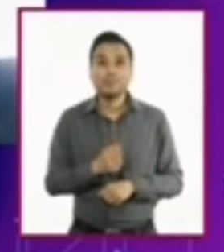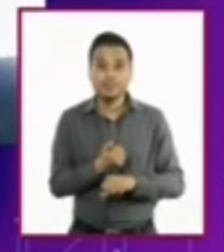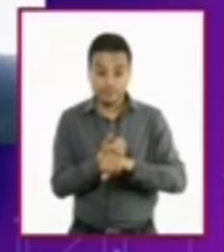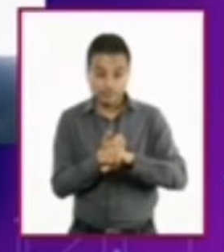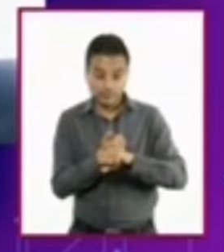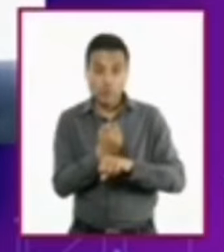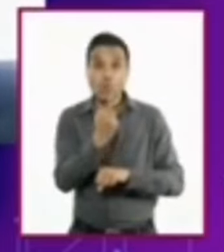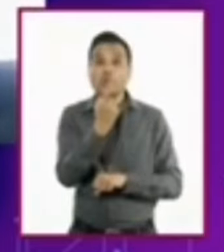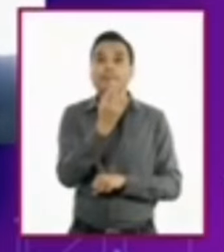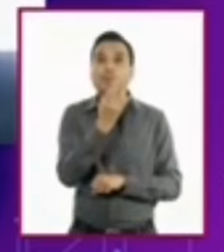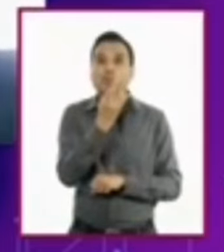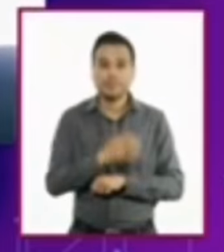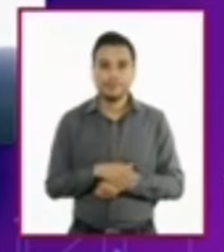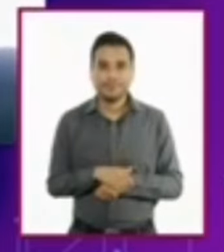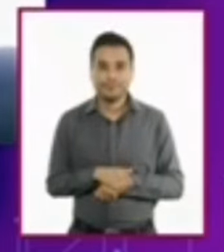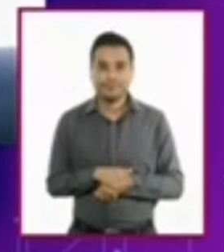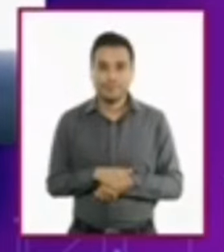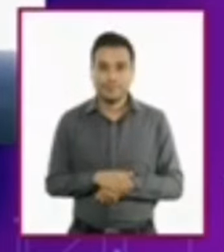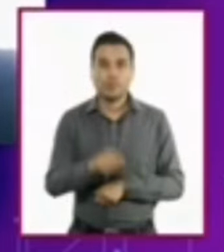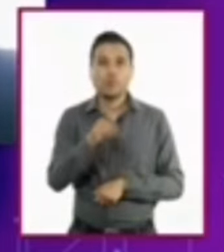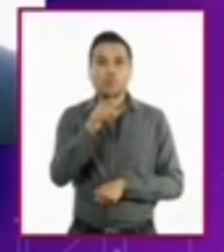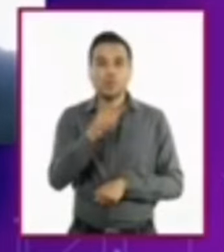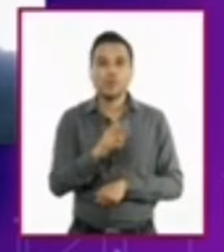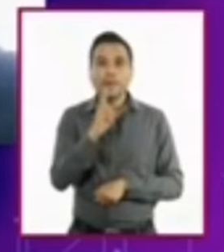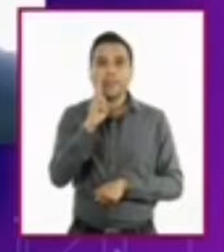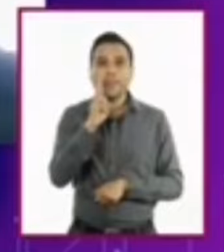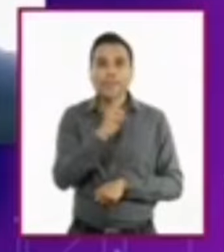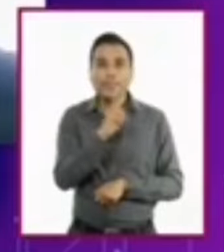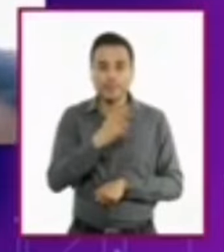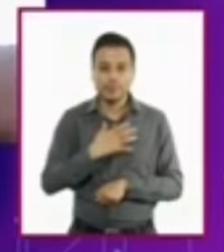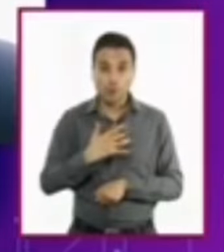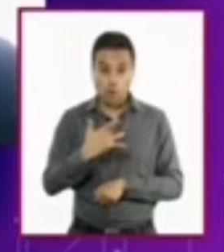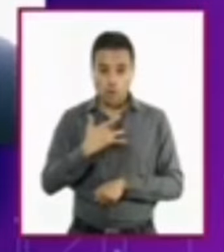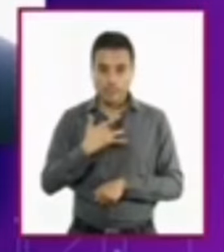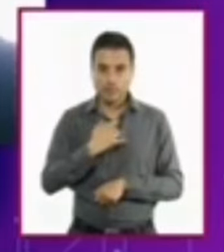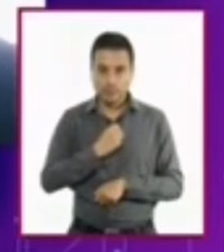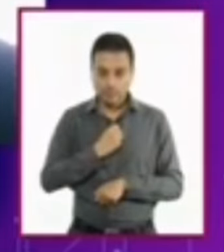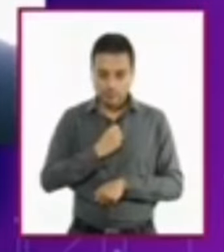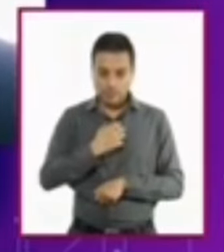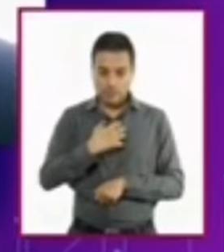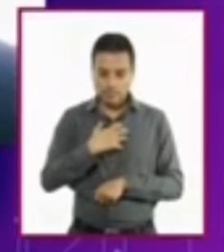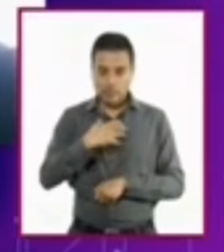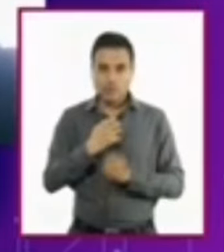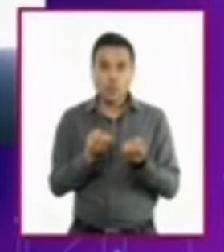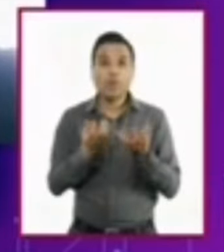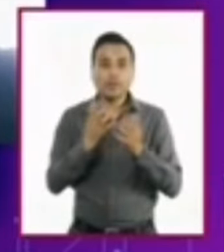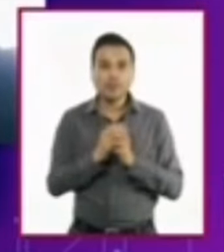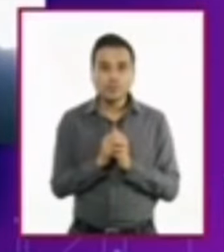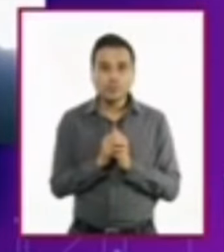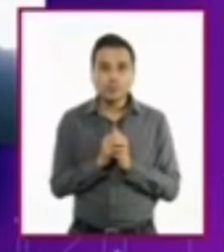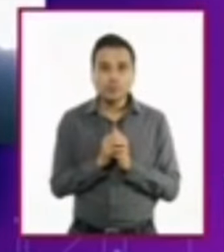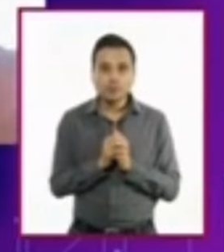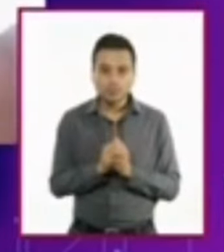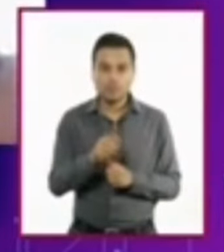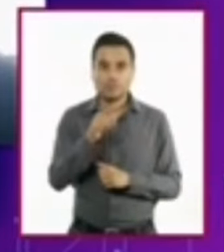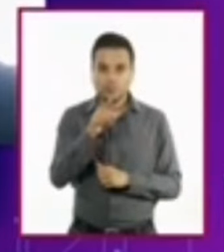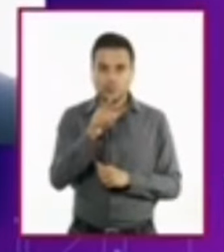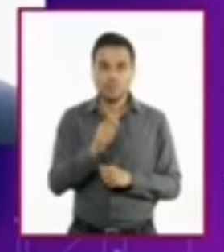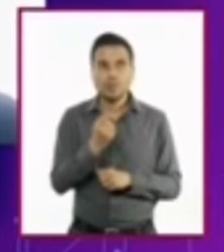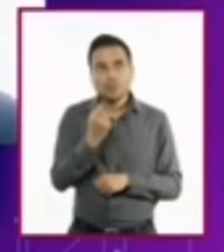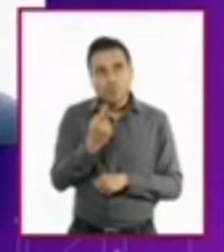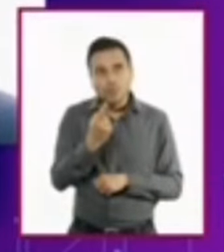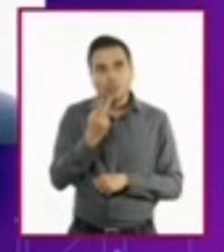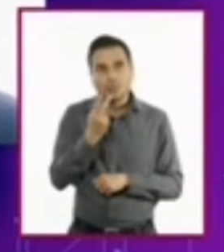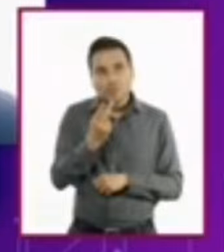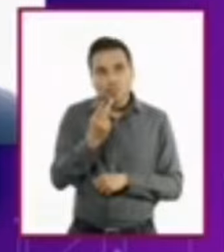1 minuto y hagan un conteo de su respiración y los latidos de su corazón en reposo y registren el dato en su